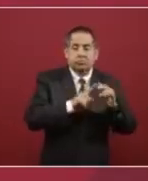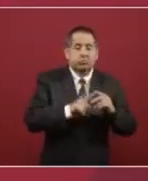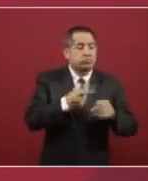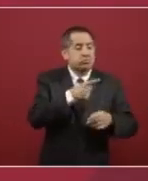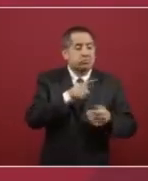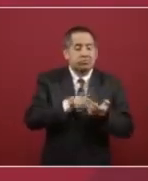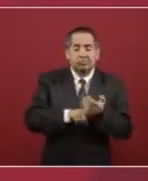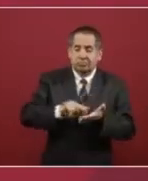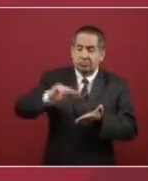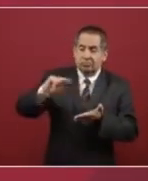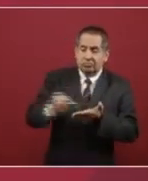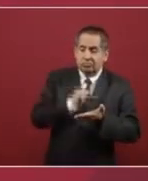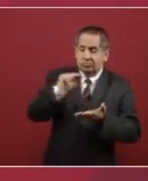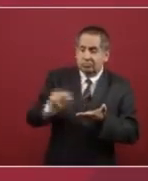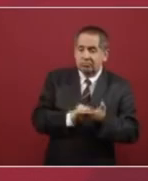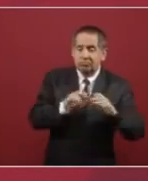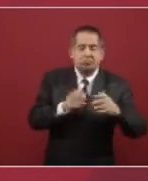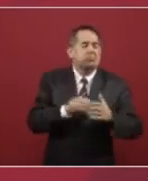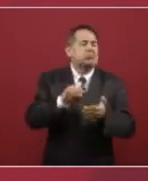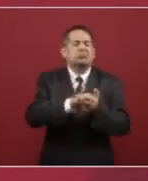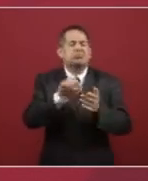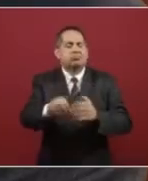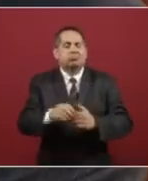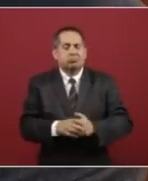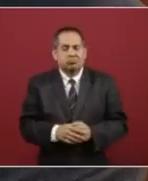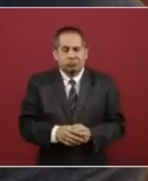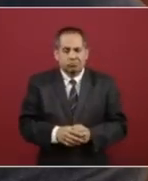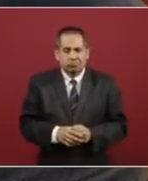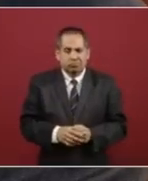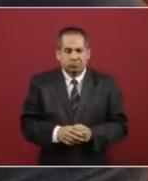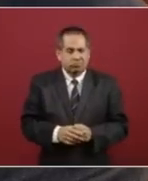firmaron, por ejemplo,